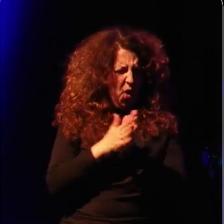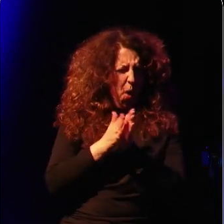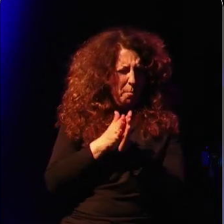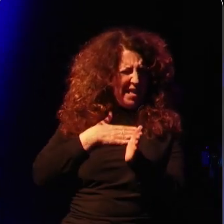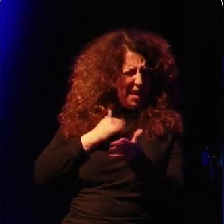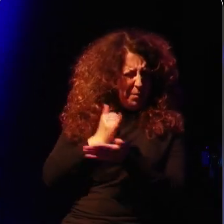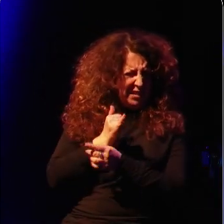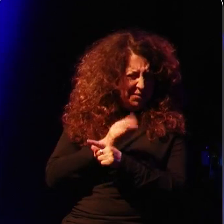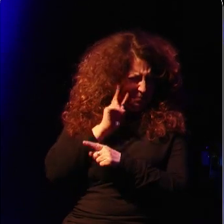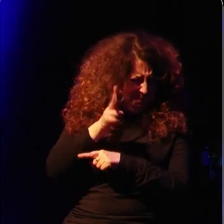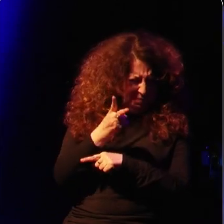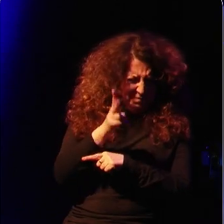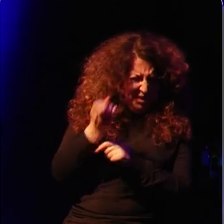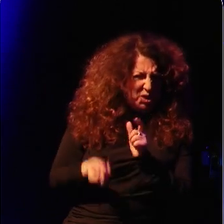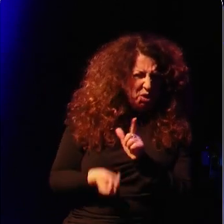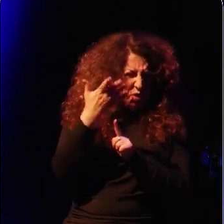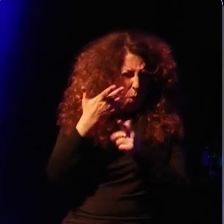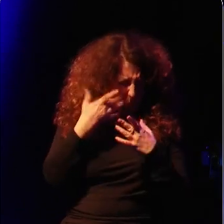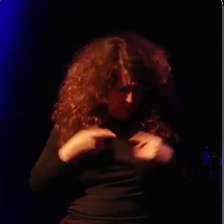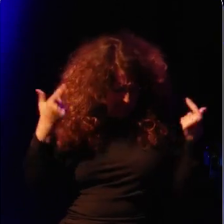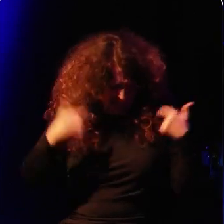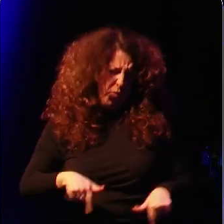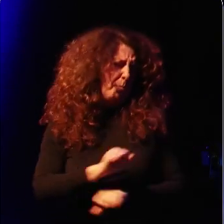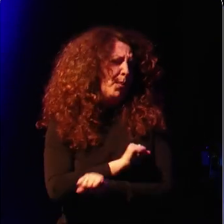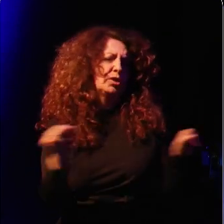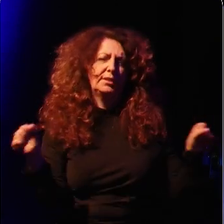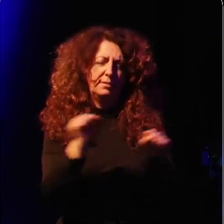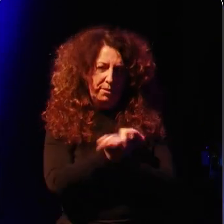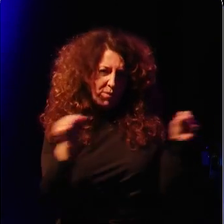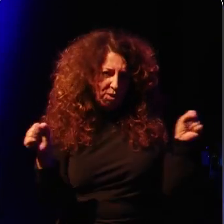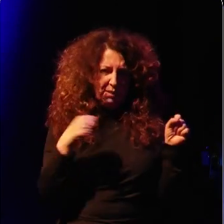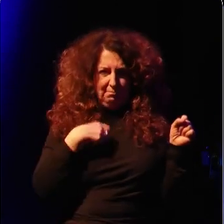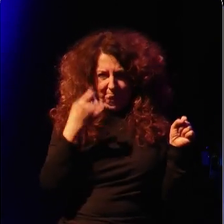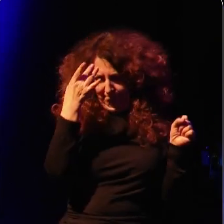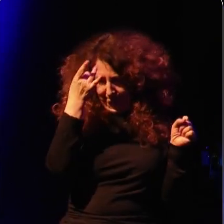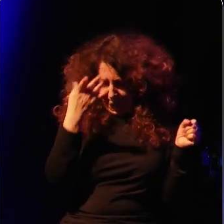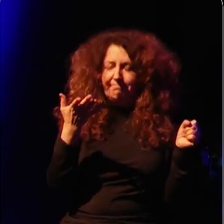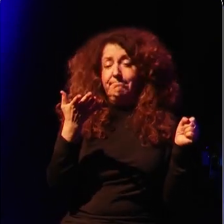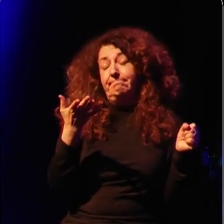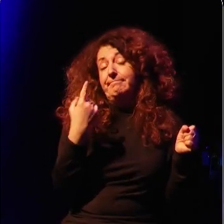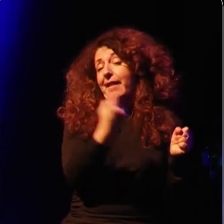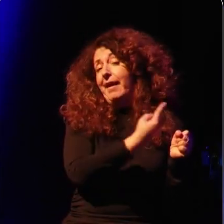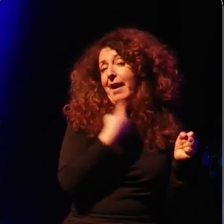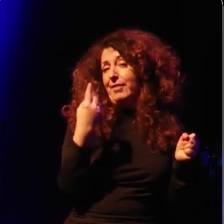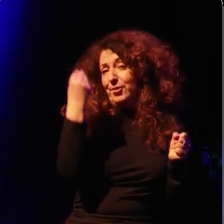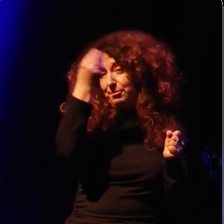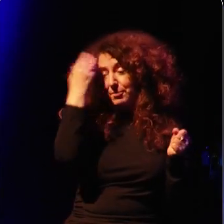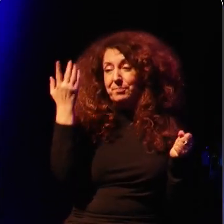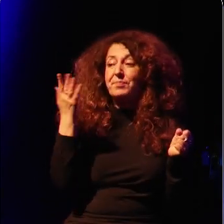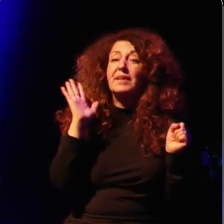de instituto. No van a subir una foto en pelotas a Instagram. No tiene sentido. Por ahora